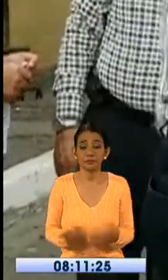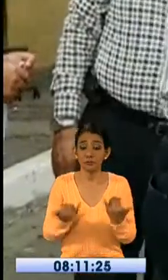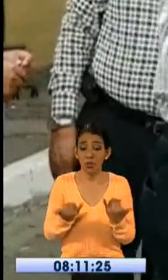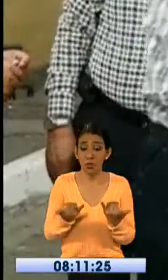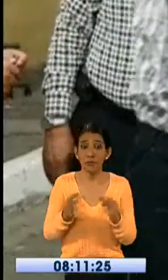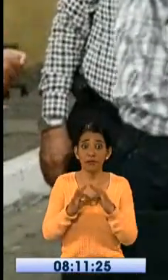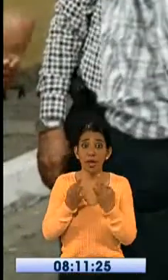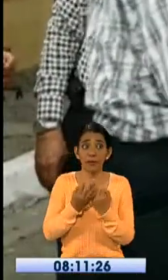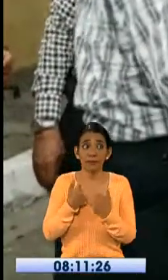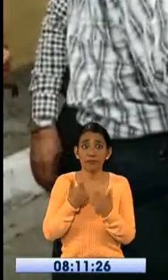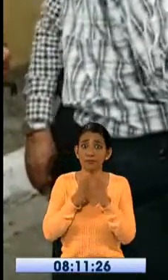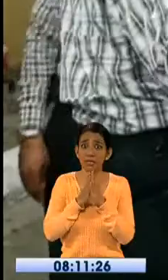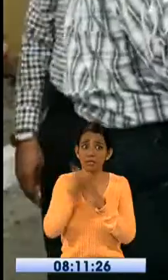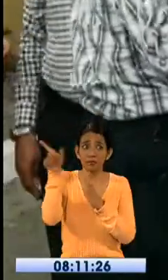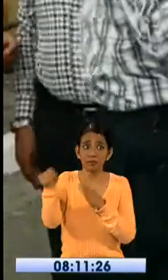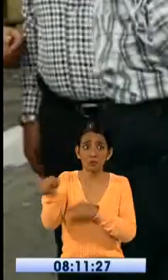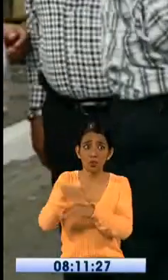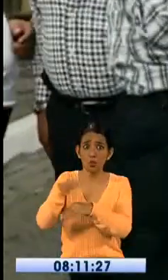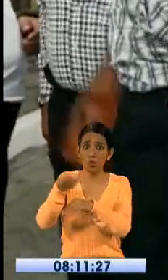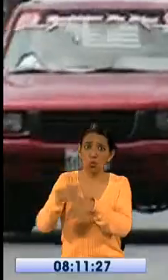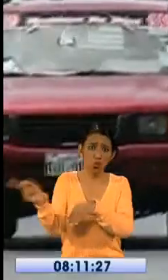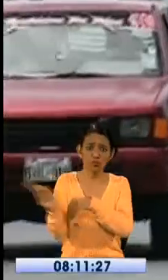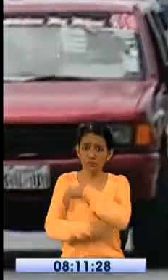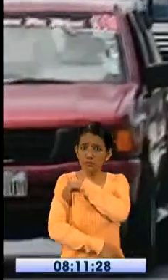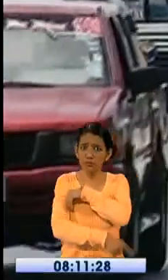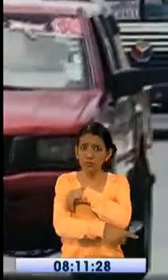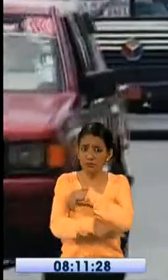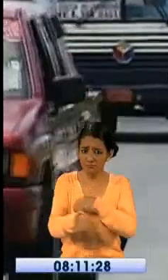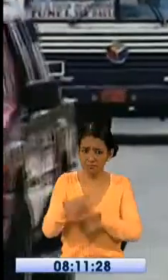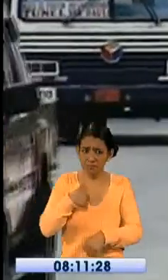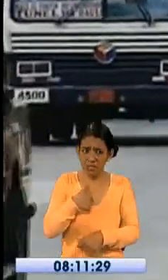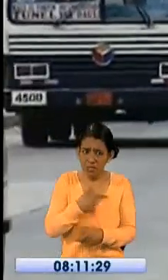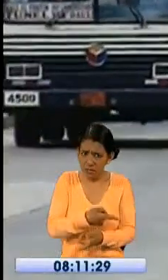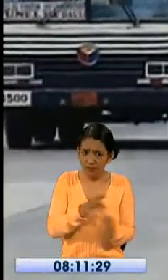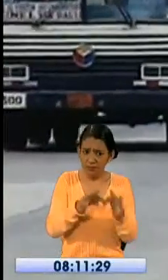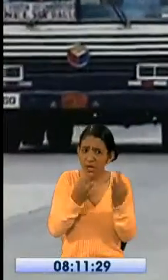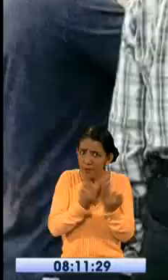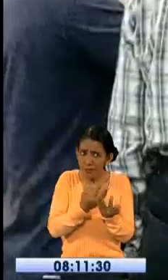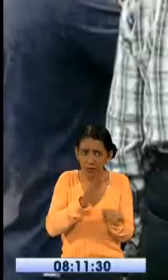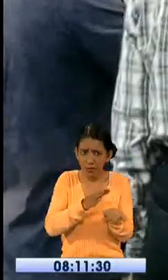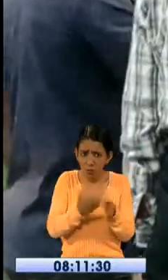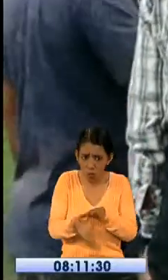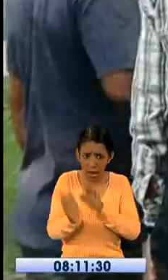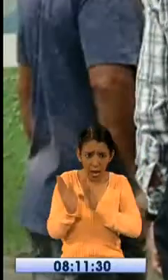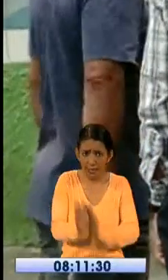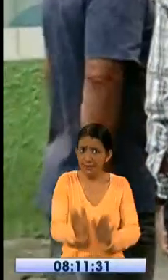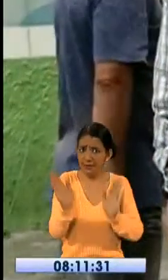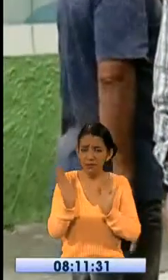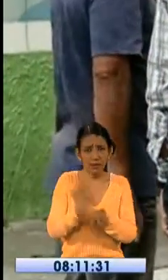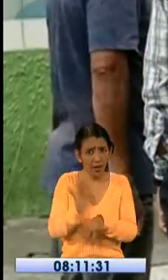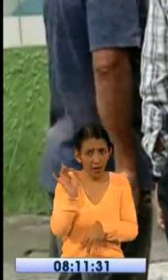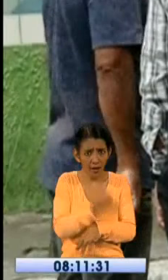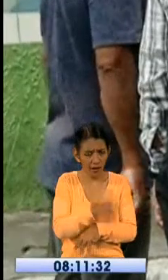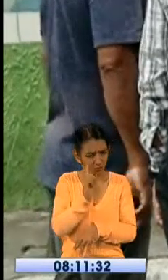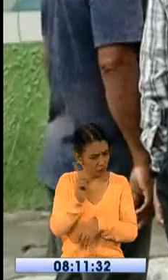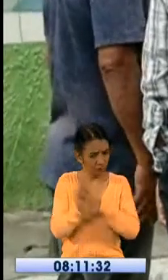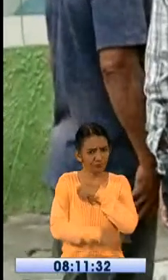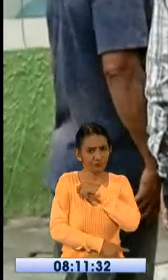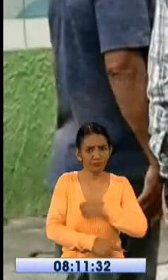deudos exigen justicia, que la muerte de su ser querido no quede en la impunidad.